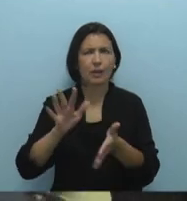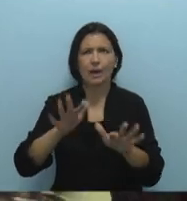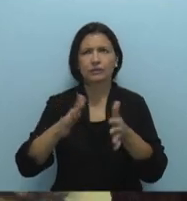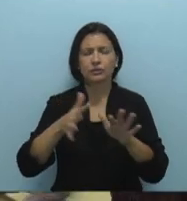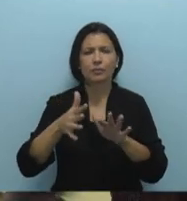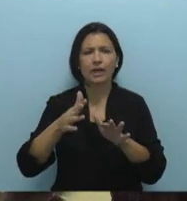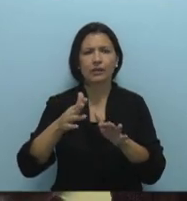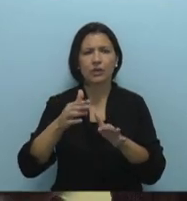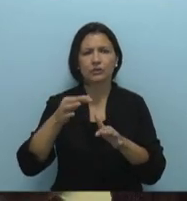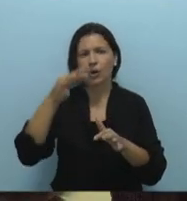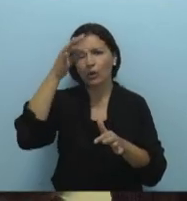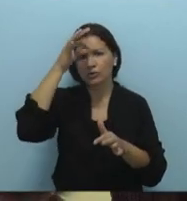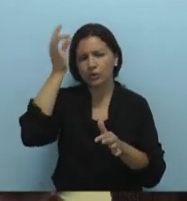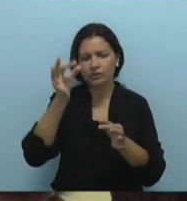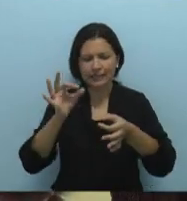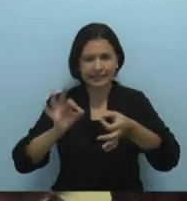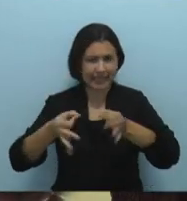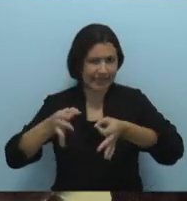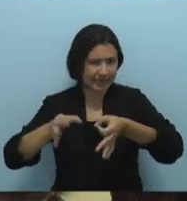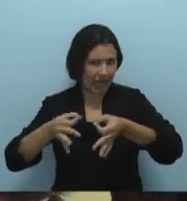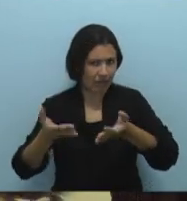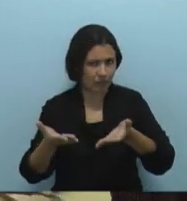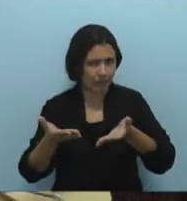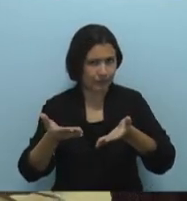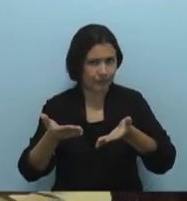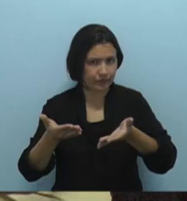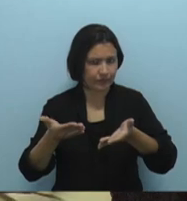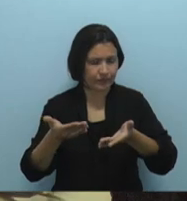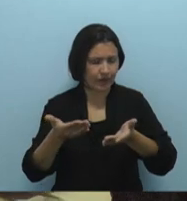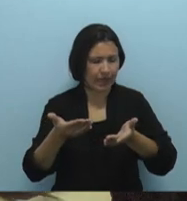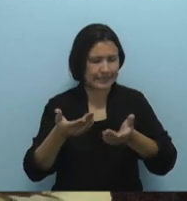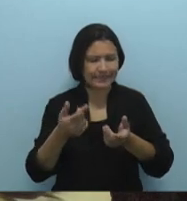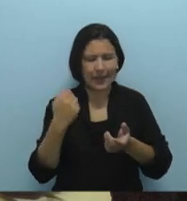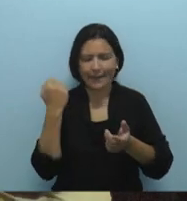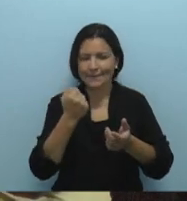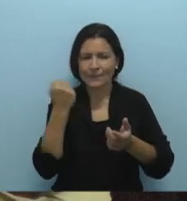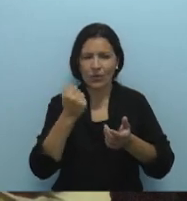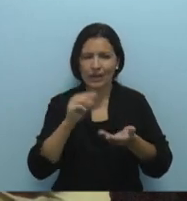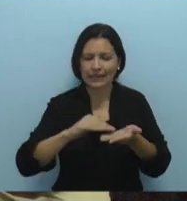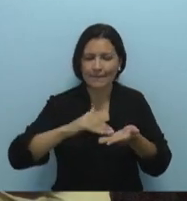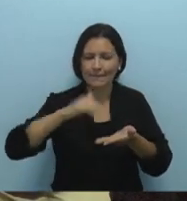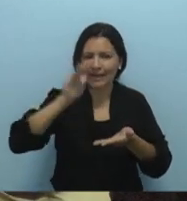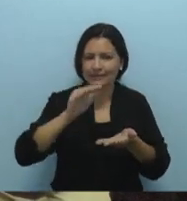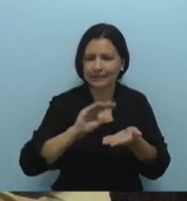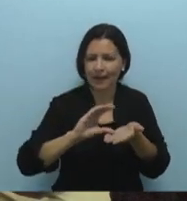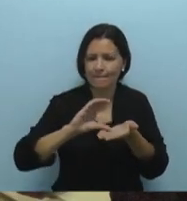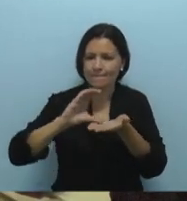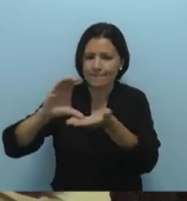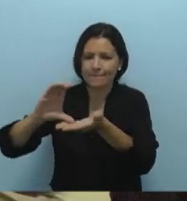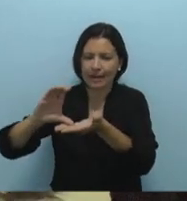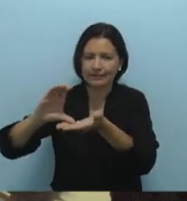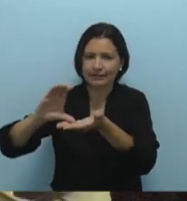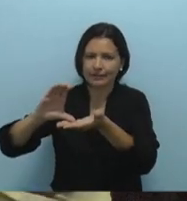Es fundamental tratar de darle una dimensión mayor a lo que